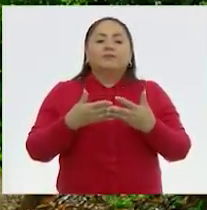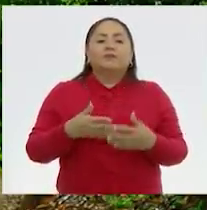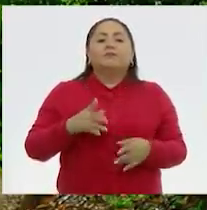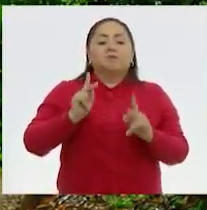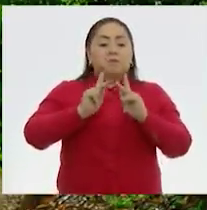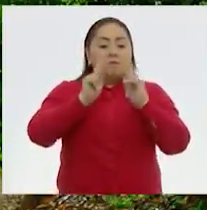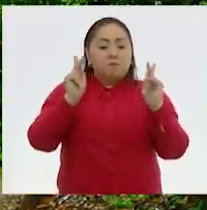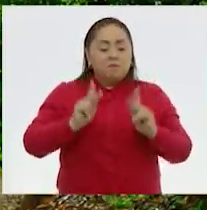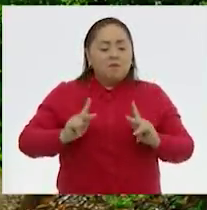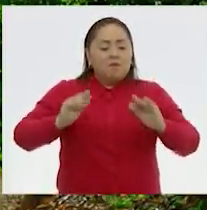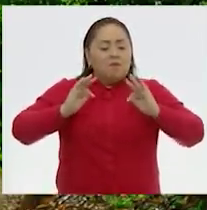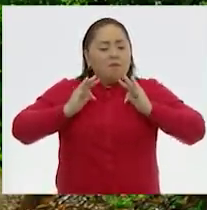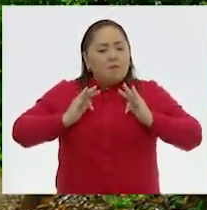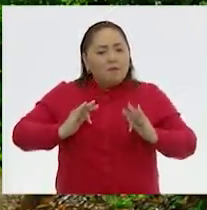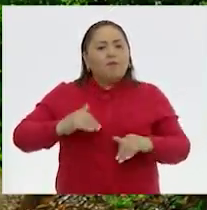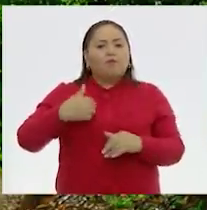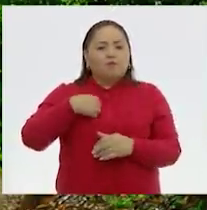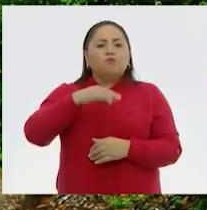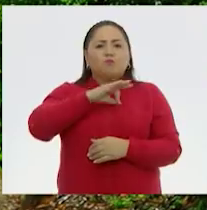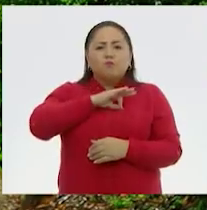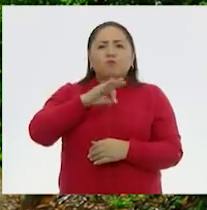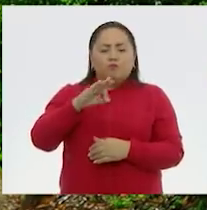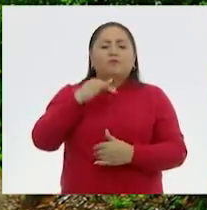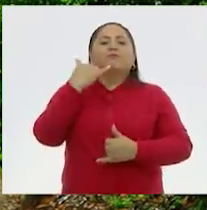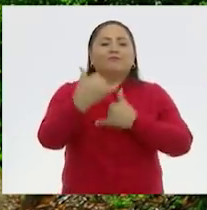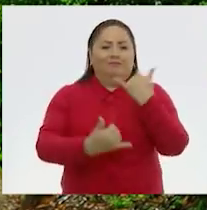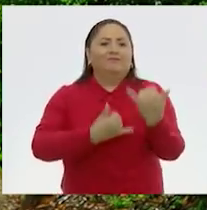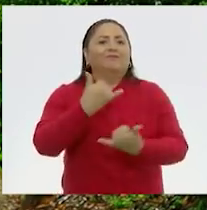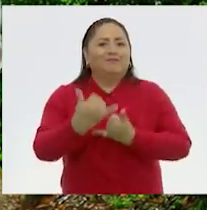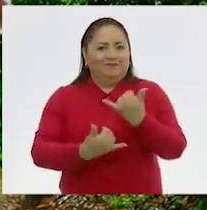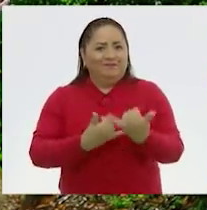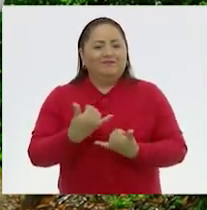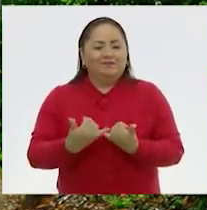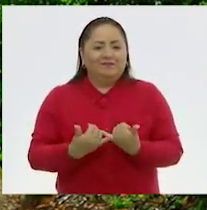En paz y en calma yo puedo jugar.